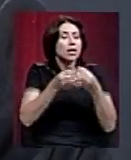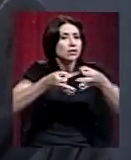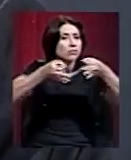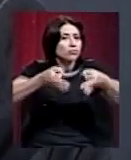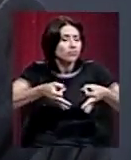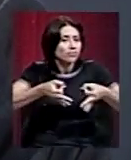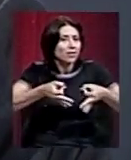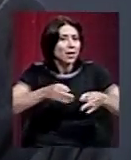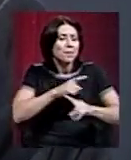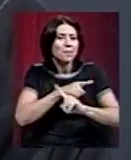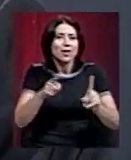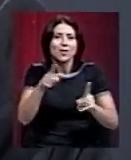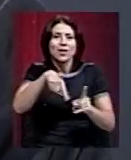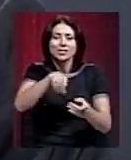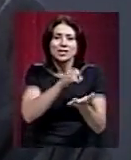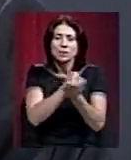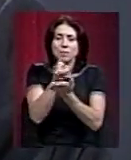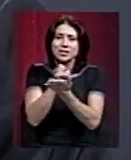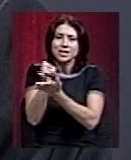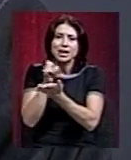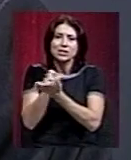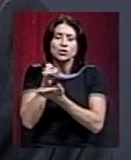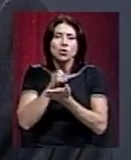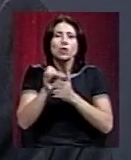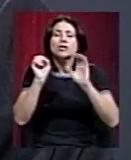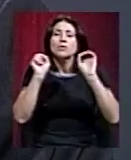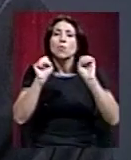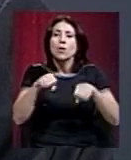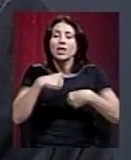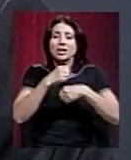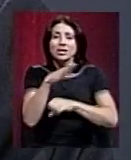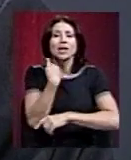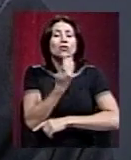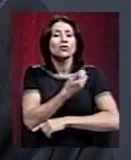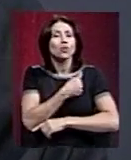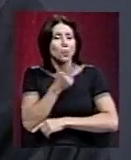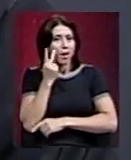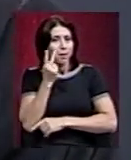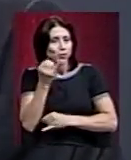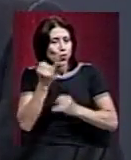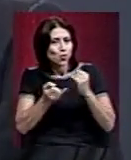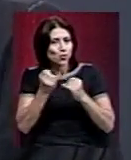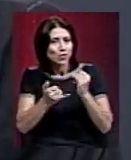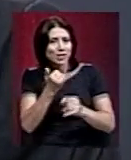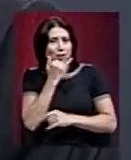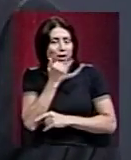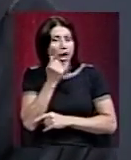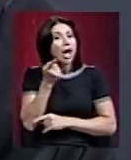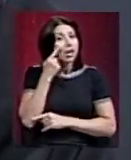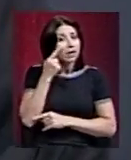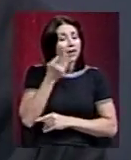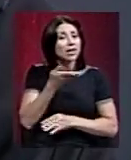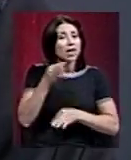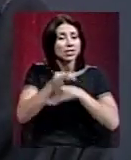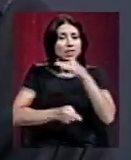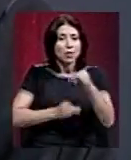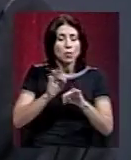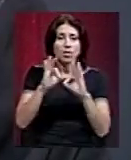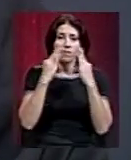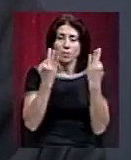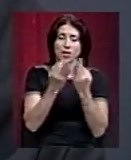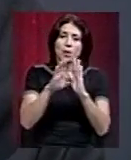esas investigaciones pueden llevarnos a conclusiones equivocadas, porque habría que ver qué tipo de familia es, ¿verdad? Además de